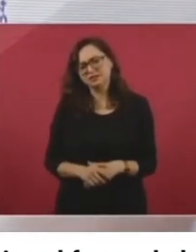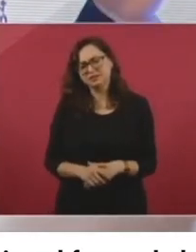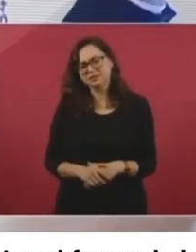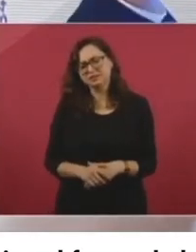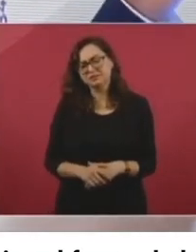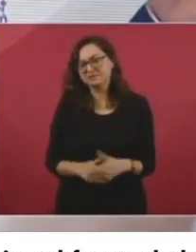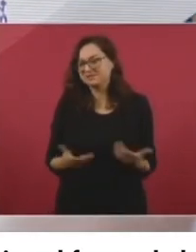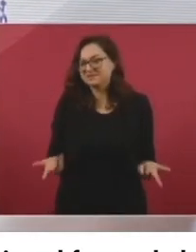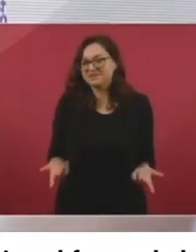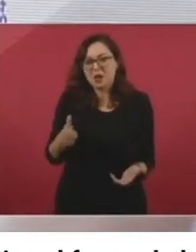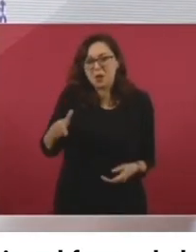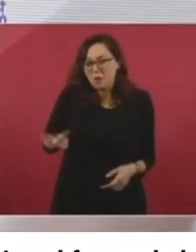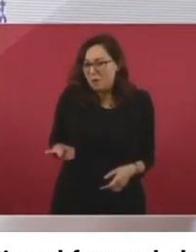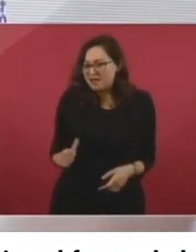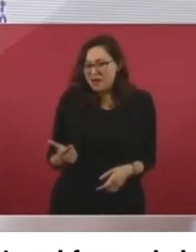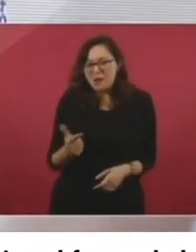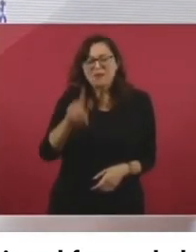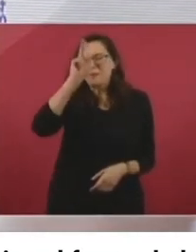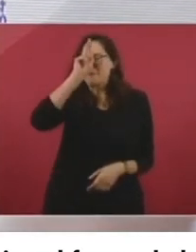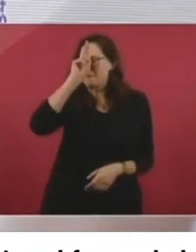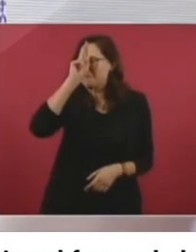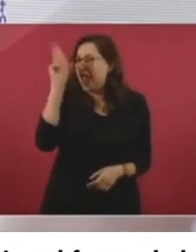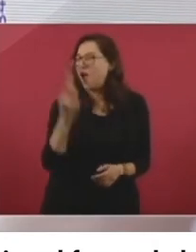Si es de los estados